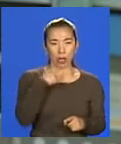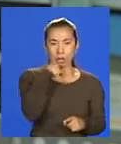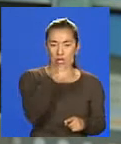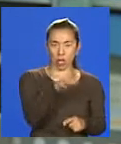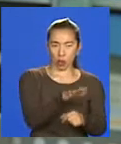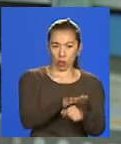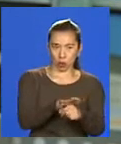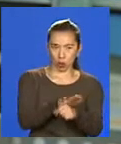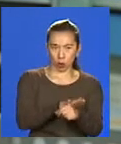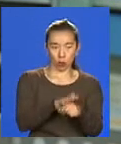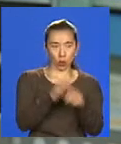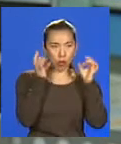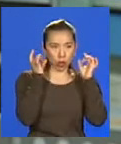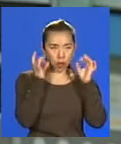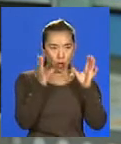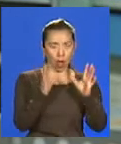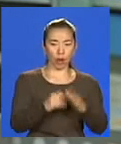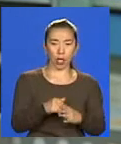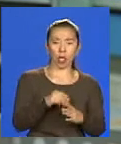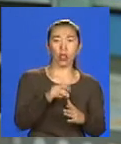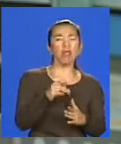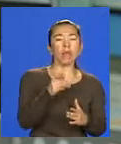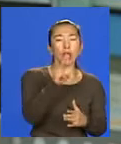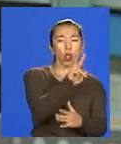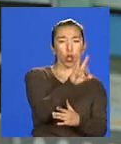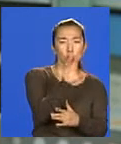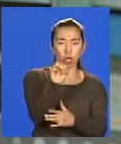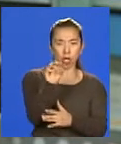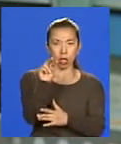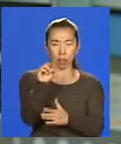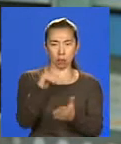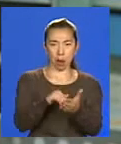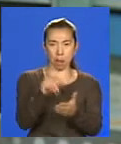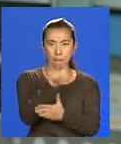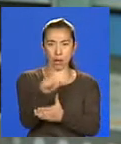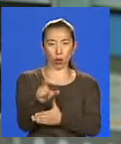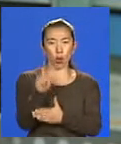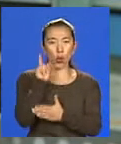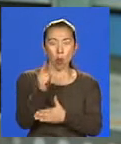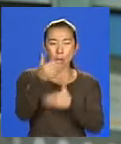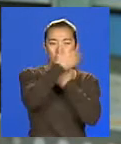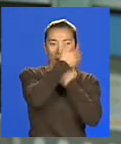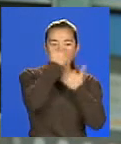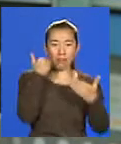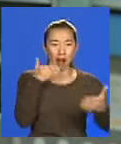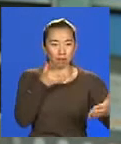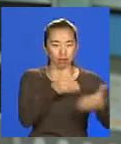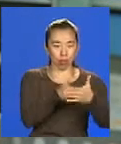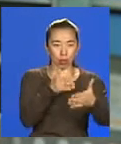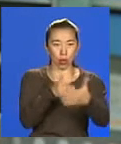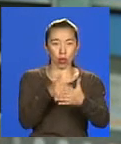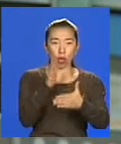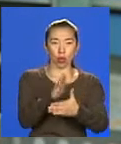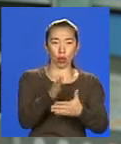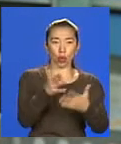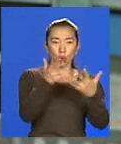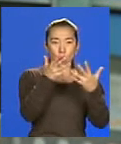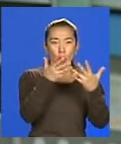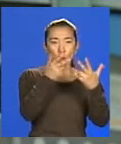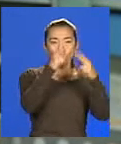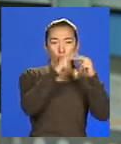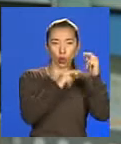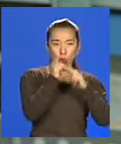como crítica de por lo menos 200 mil personas tras el ataque de las FARC contra la infraestructura petrolera en la zona